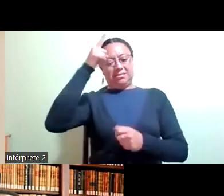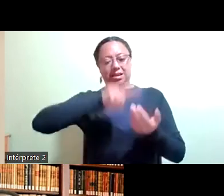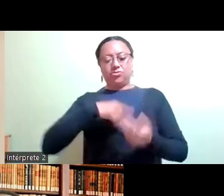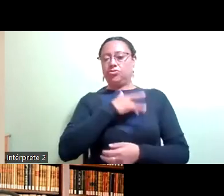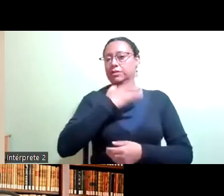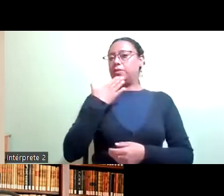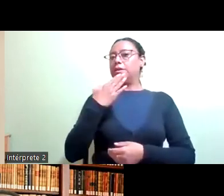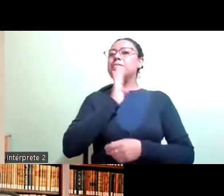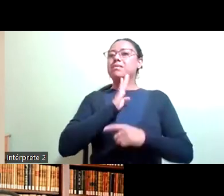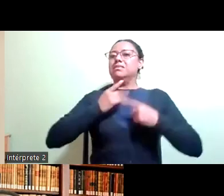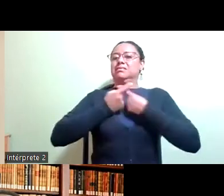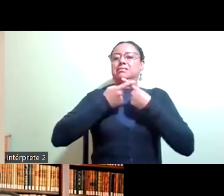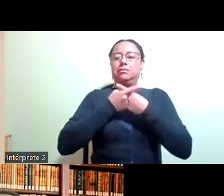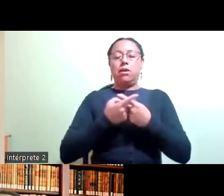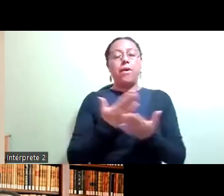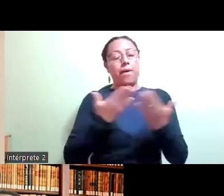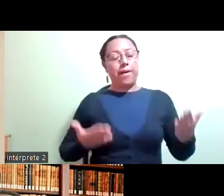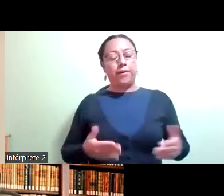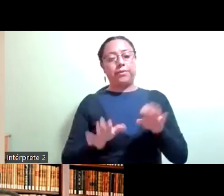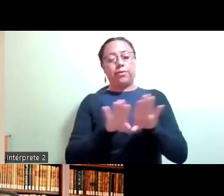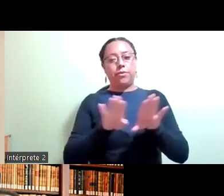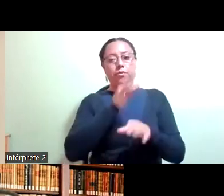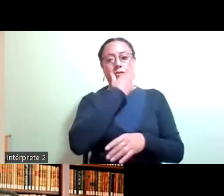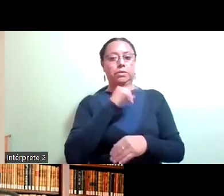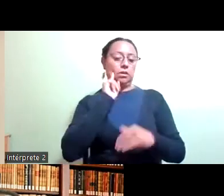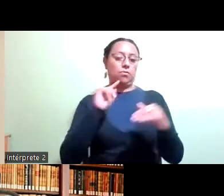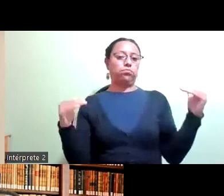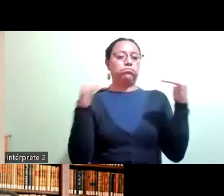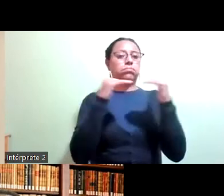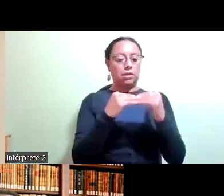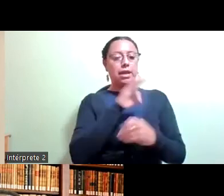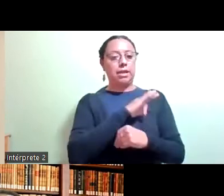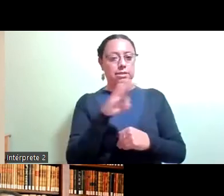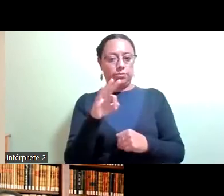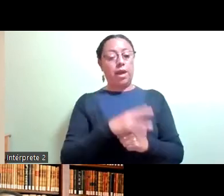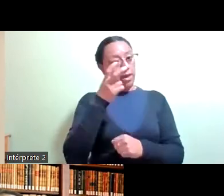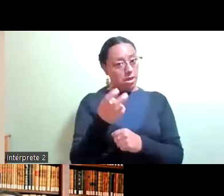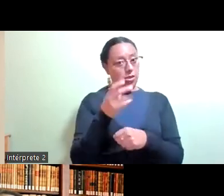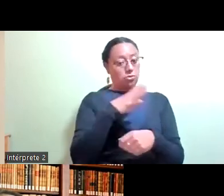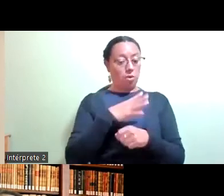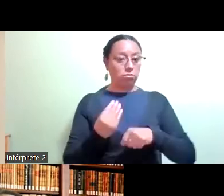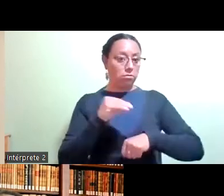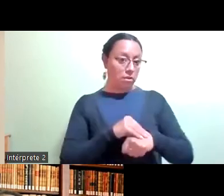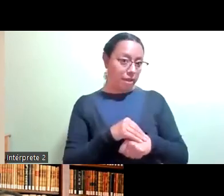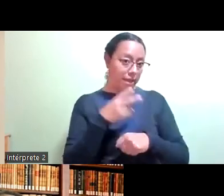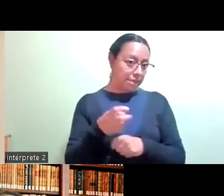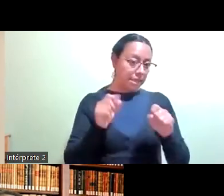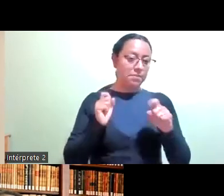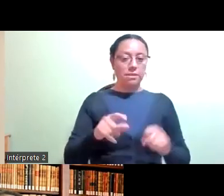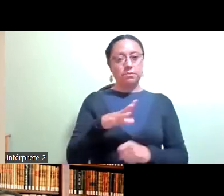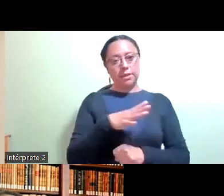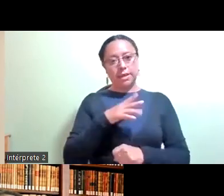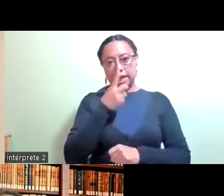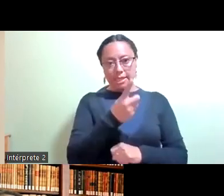género. Y la verdad es que eso es algo que no está contemplado en esa parte que menciona,